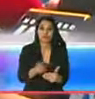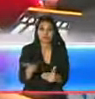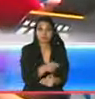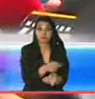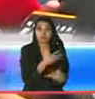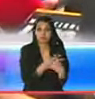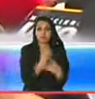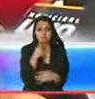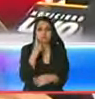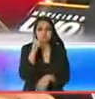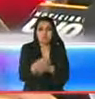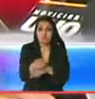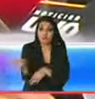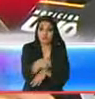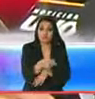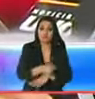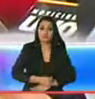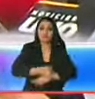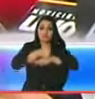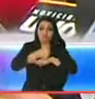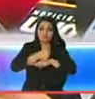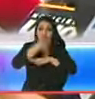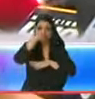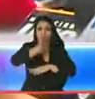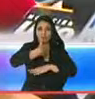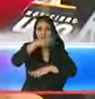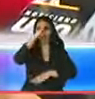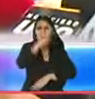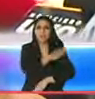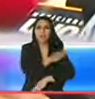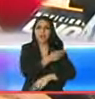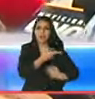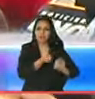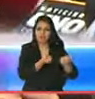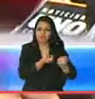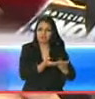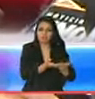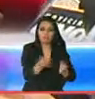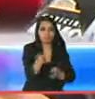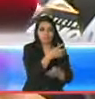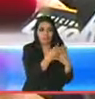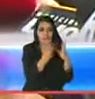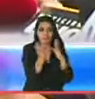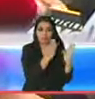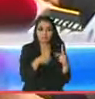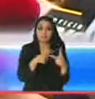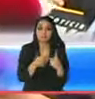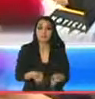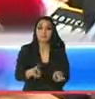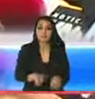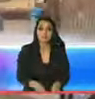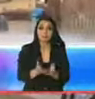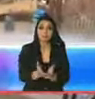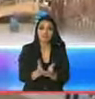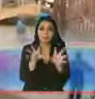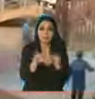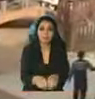la prisión preventiva del ciudadano y del capitán hoy procesado, así como también se solicitó la incautación de la nave.